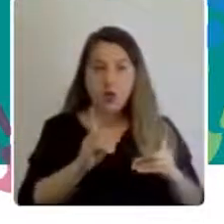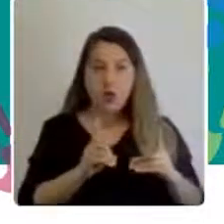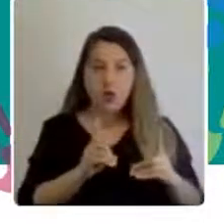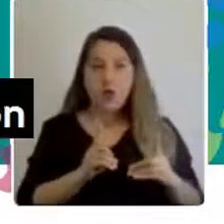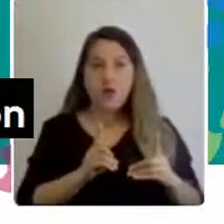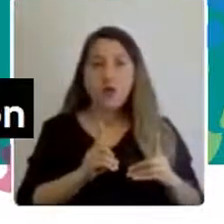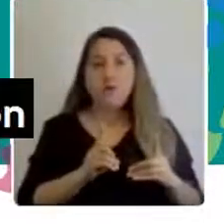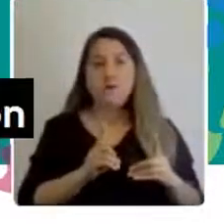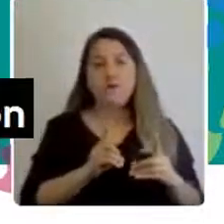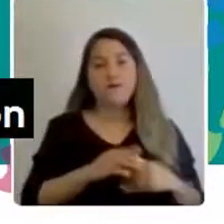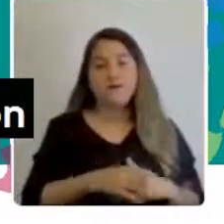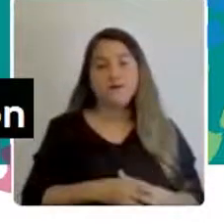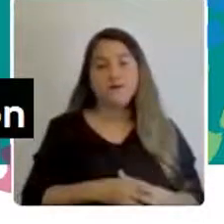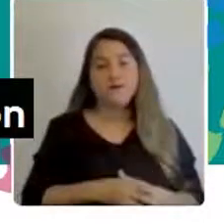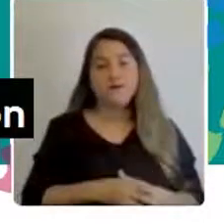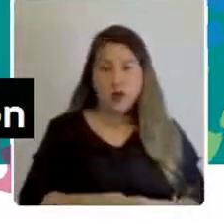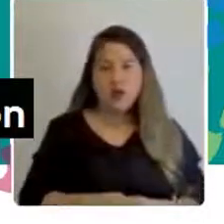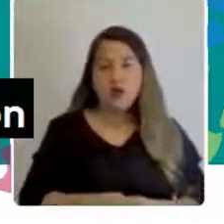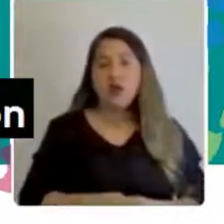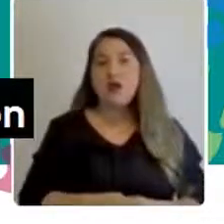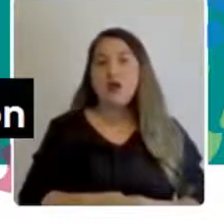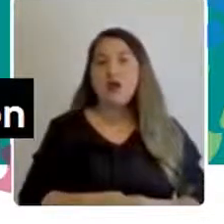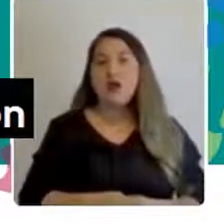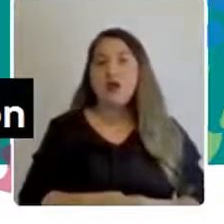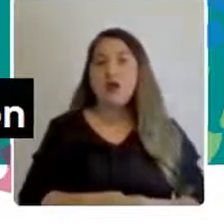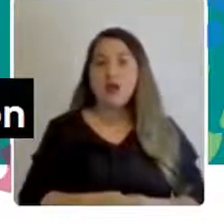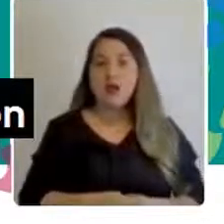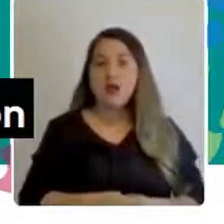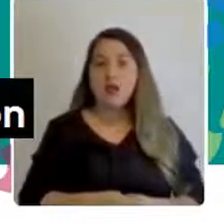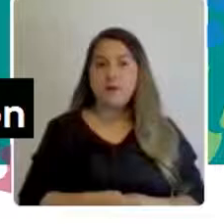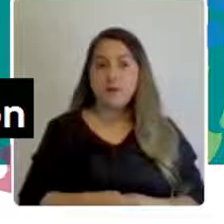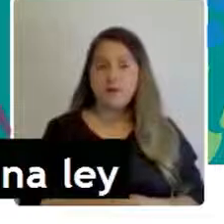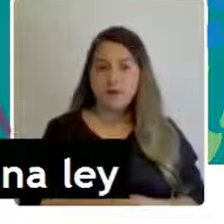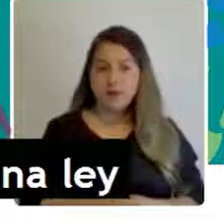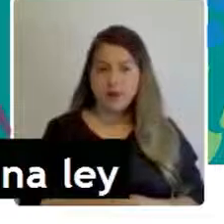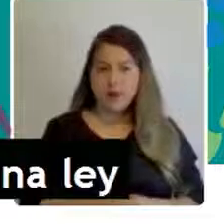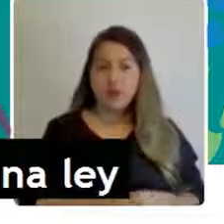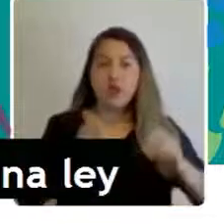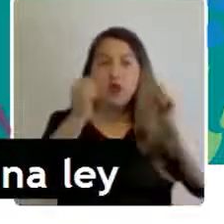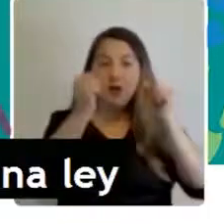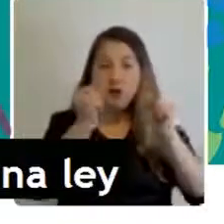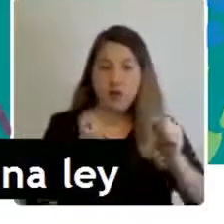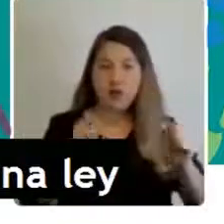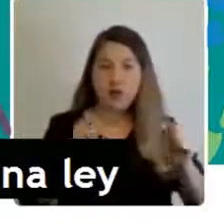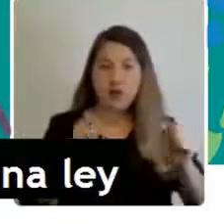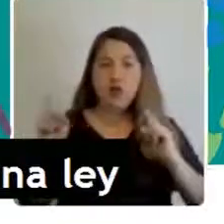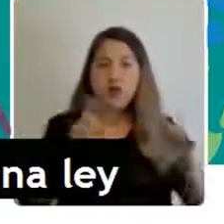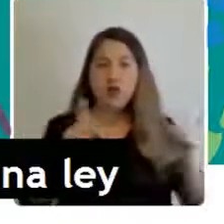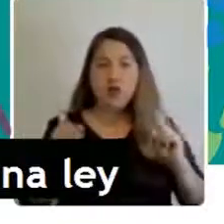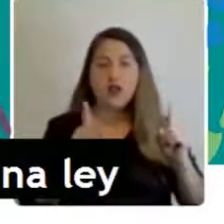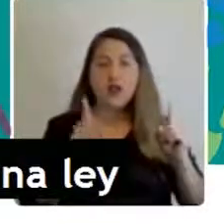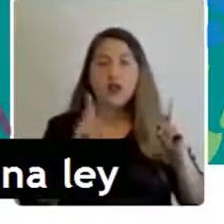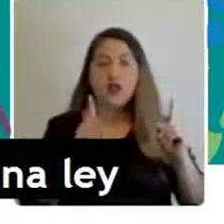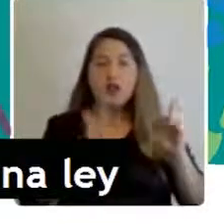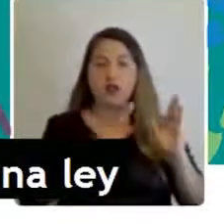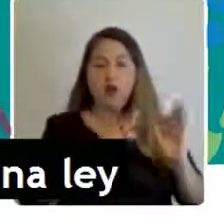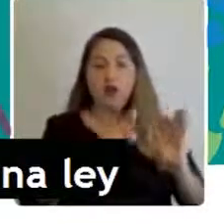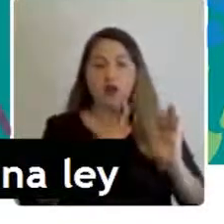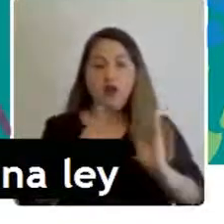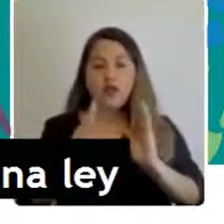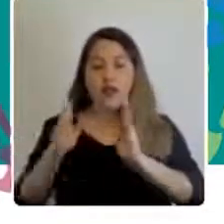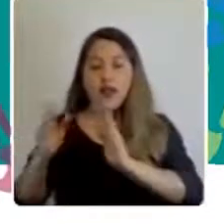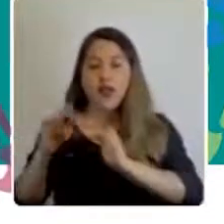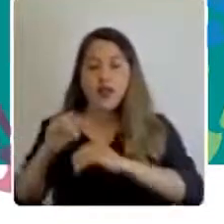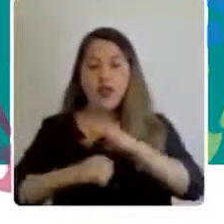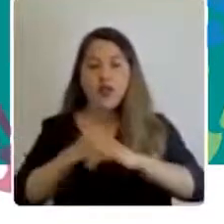otro. Esos mismos presupuestos se pudieron ordenar el año 2019 y este año 2020, y sin la necesidad aún de